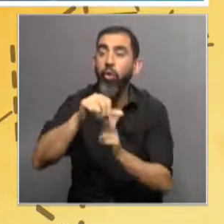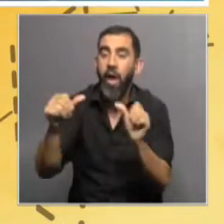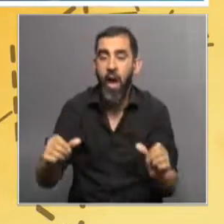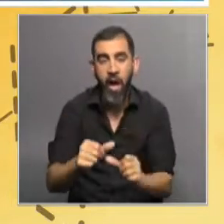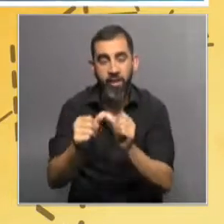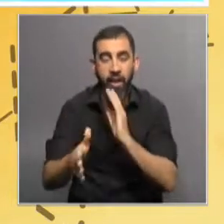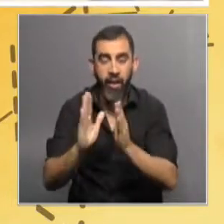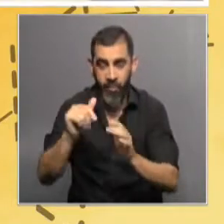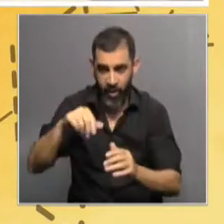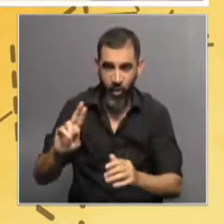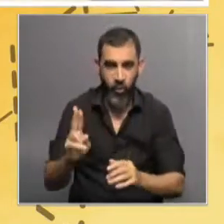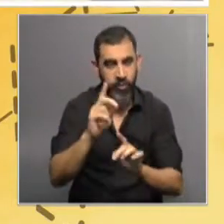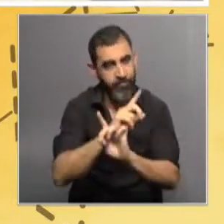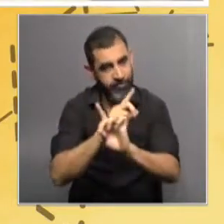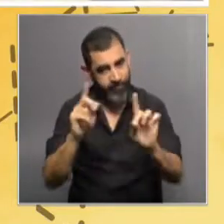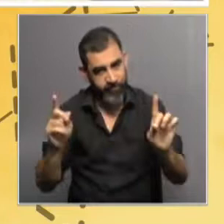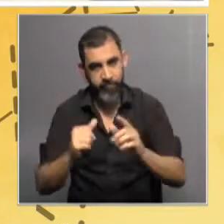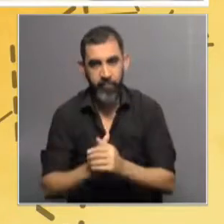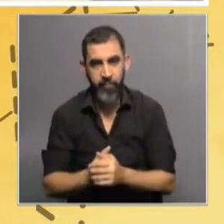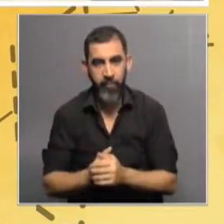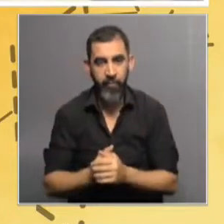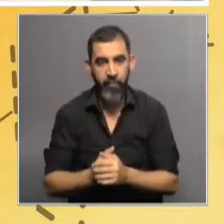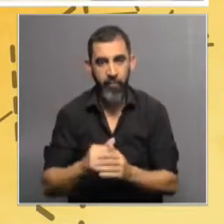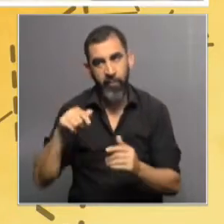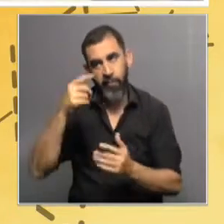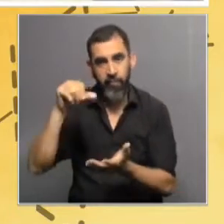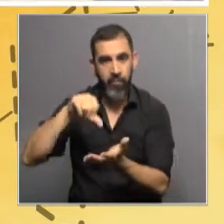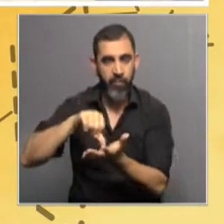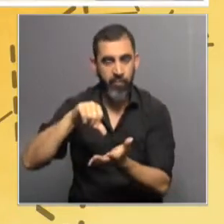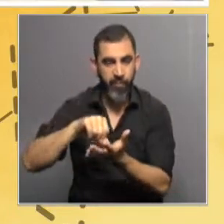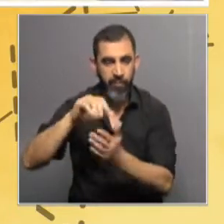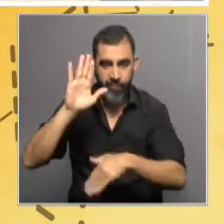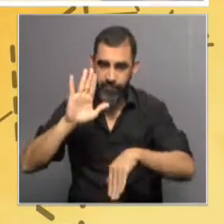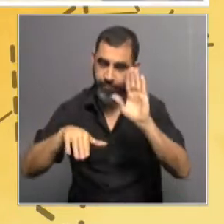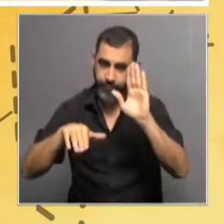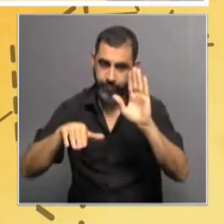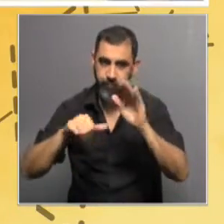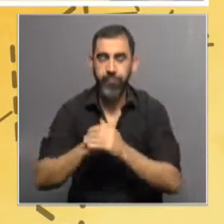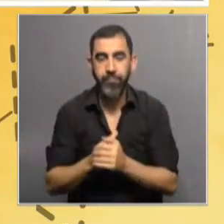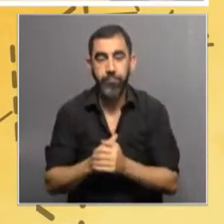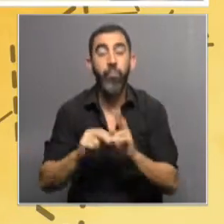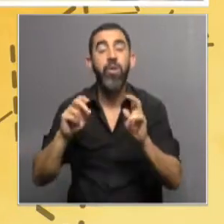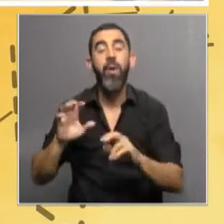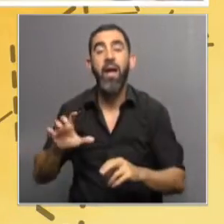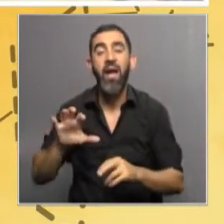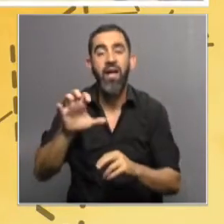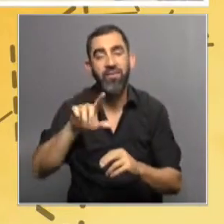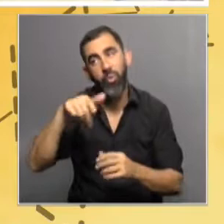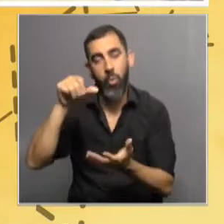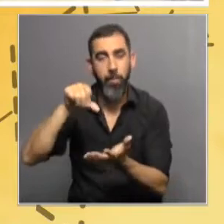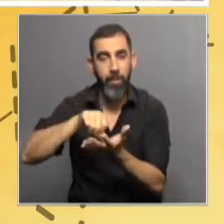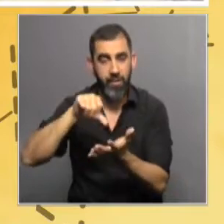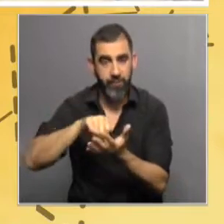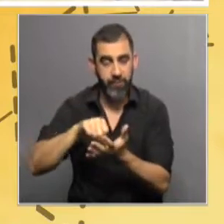No se hacen en Uruguay, ¿verdad? Se hacen en el exterior. La mayoría de los casos para oncología se hacen en el exterior.